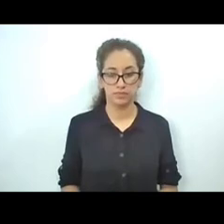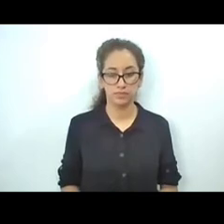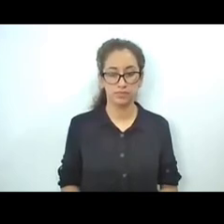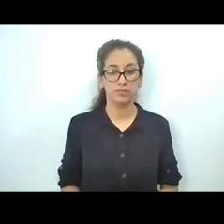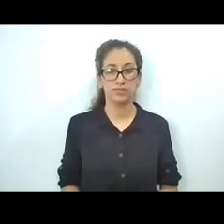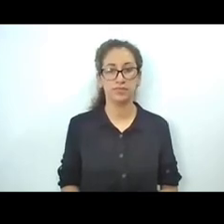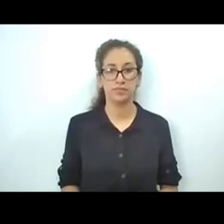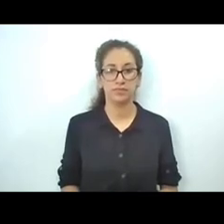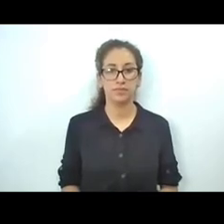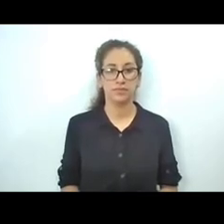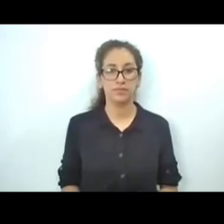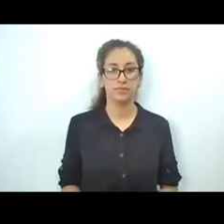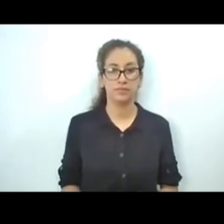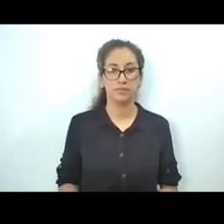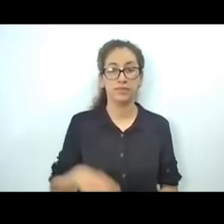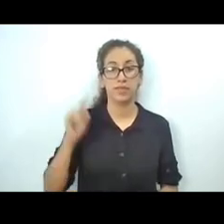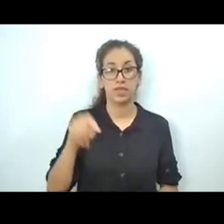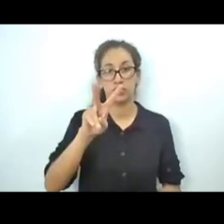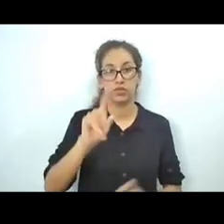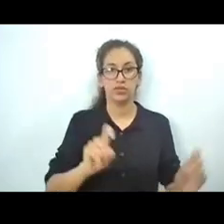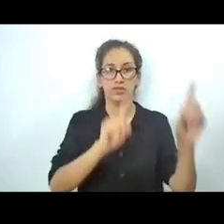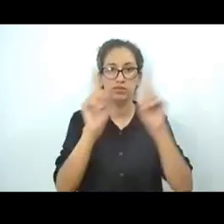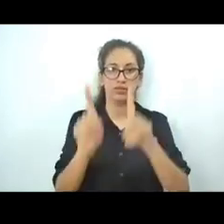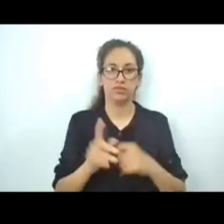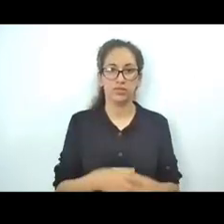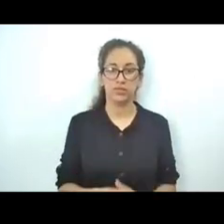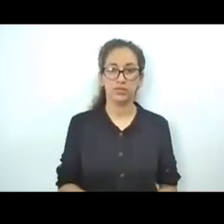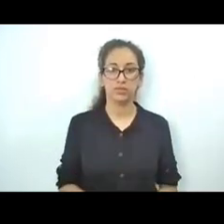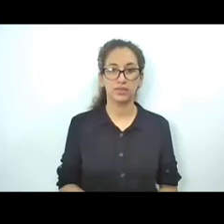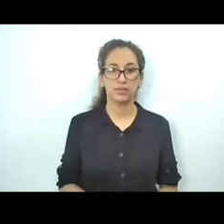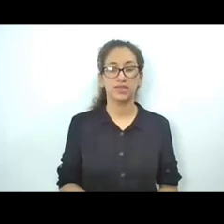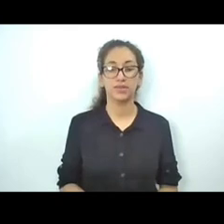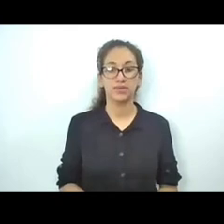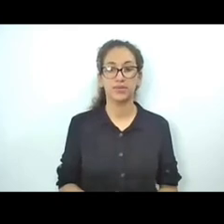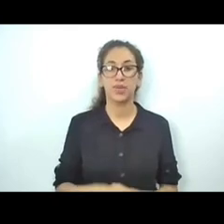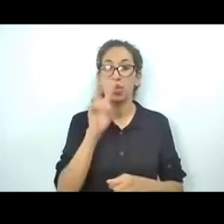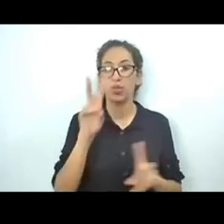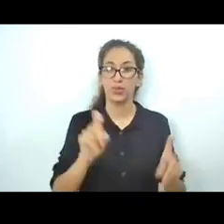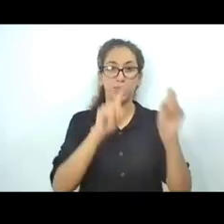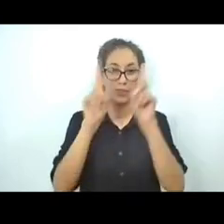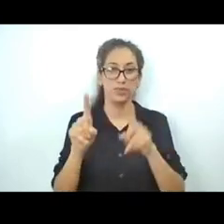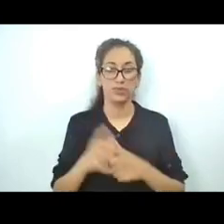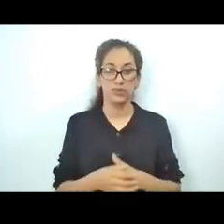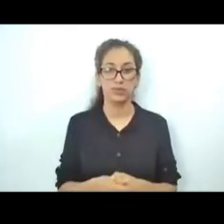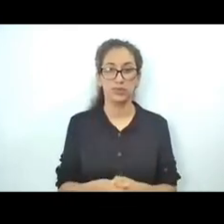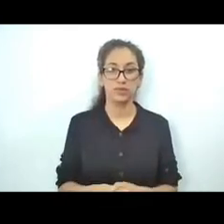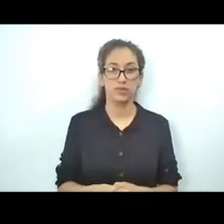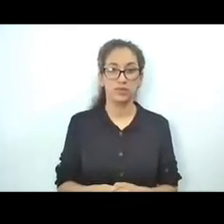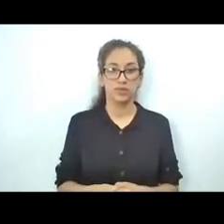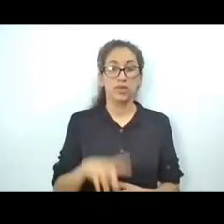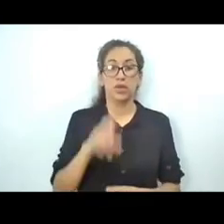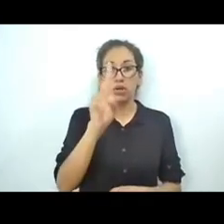Ok, acá hay dos preguntas puntuales que tienen que ver, bueno, lo voy a leer juntas para ver, de repente están muy ligadas, ¿no?